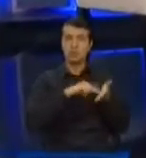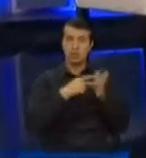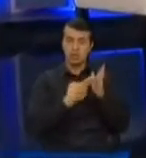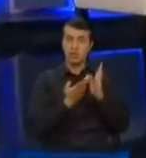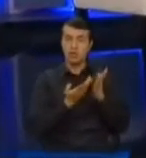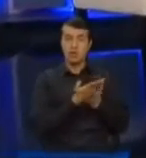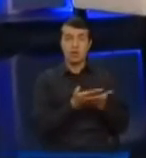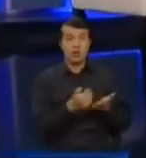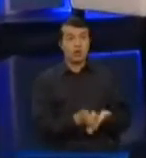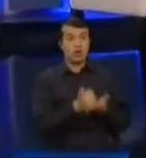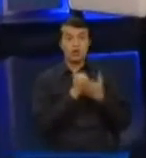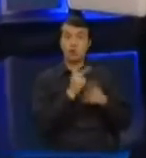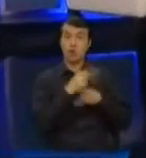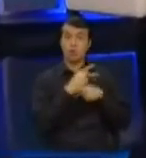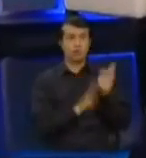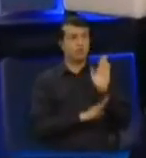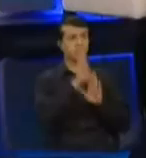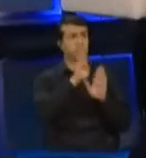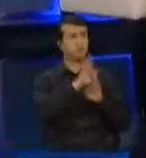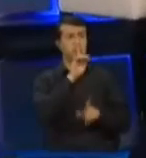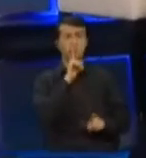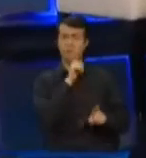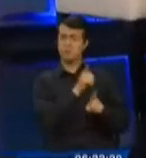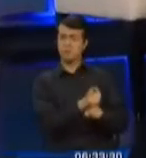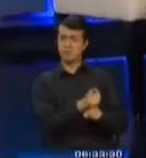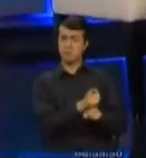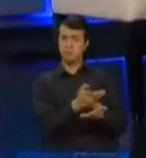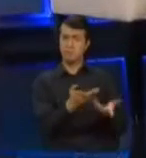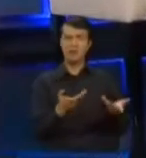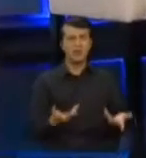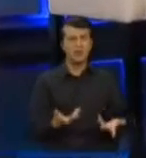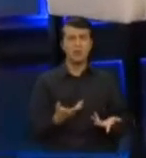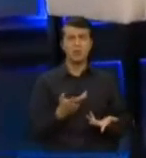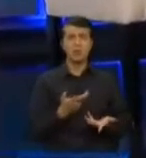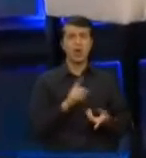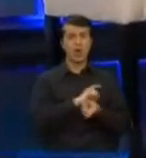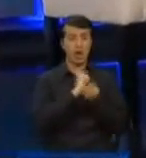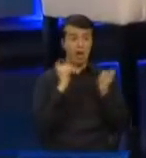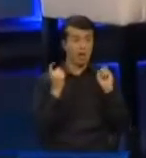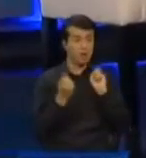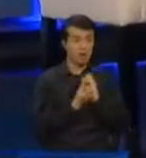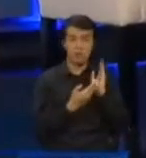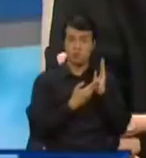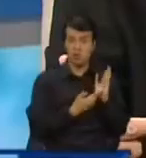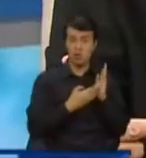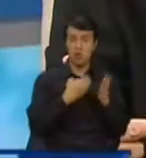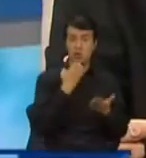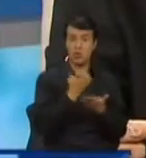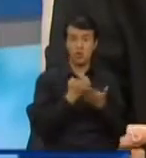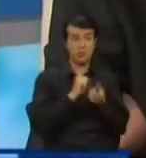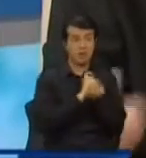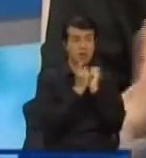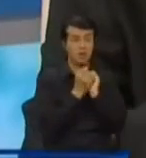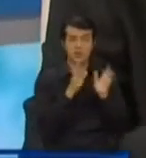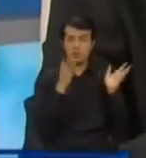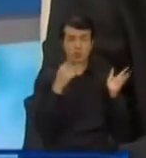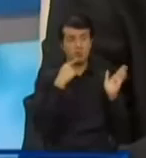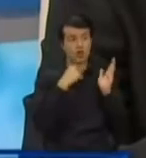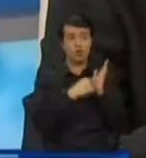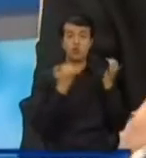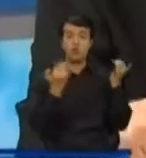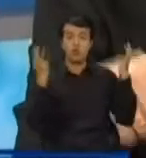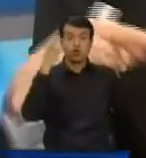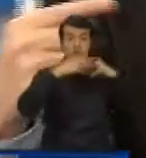sistémica para apuntalar la producción. Pero el tema es, no hemos podido cambiar nuestros modelos de la economía, y cuando tú dices, esta